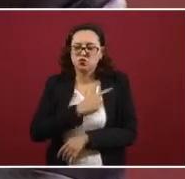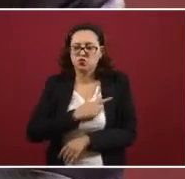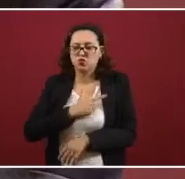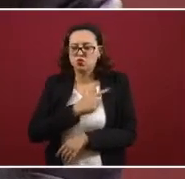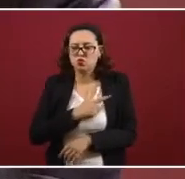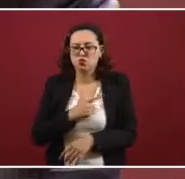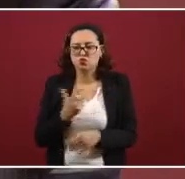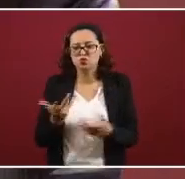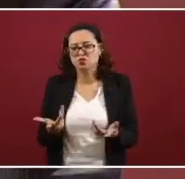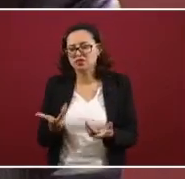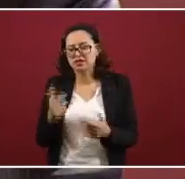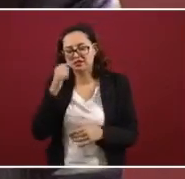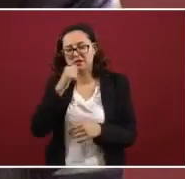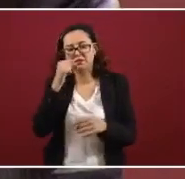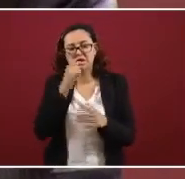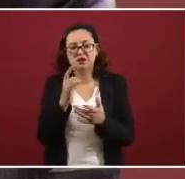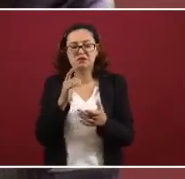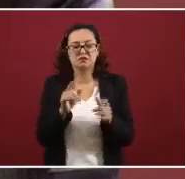sacado de contexto.